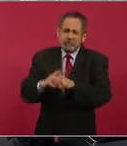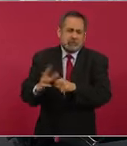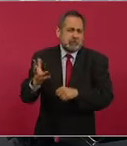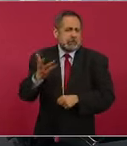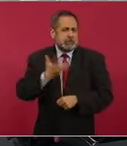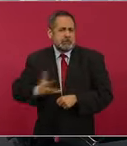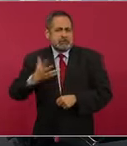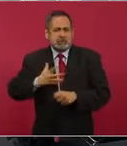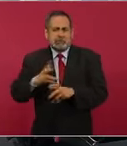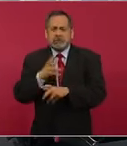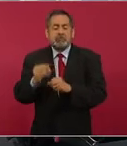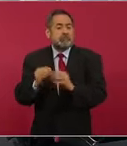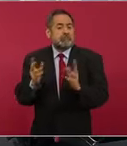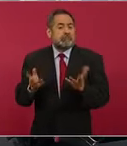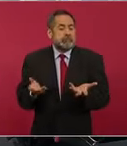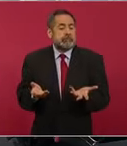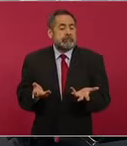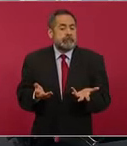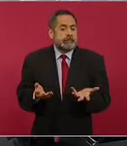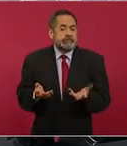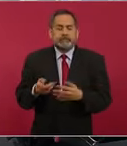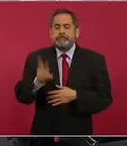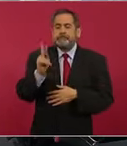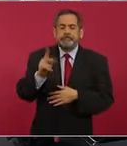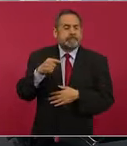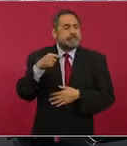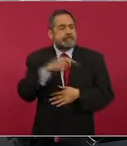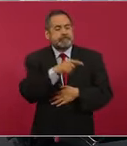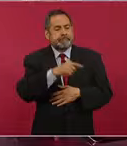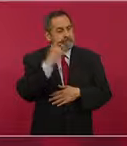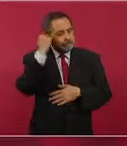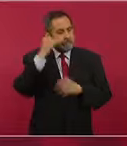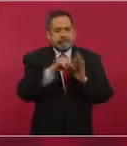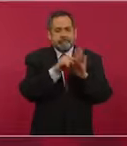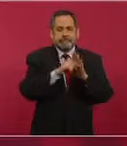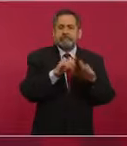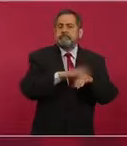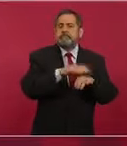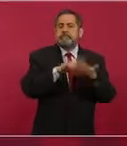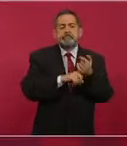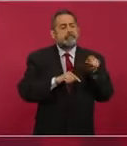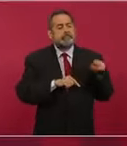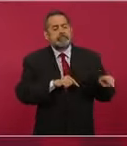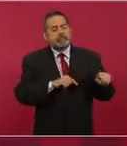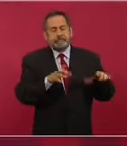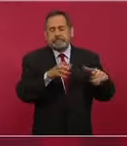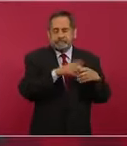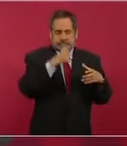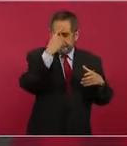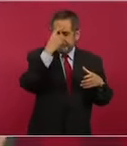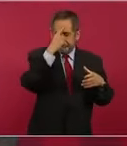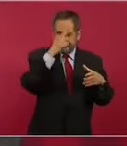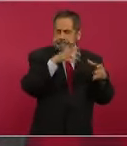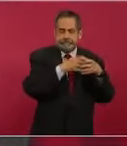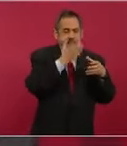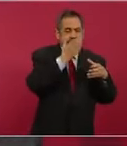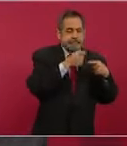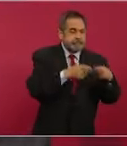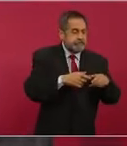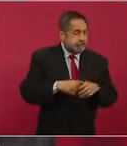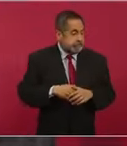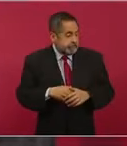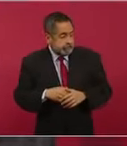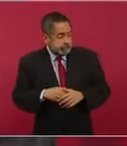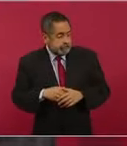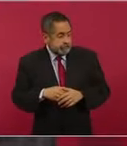Pero todo esto es producto, pues, del pensamiento conservador. Qué bueno que se